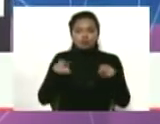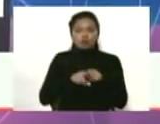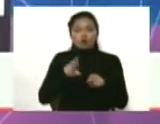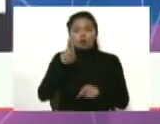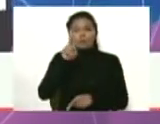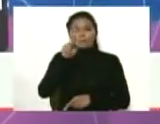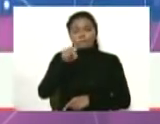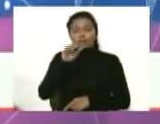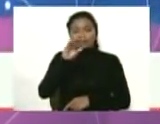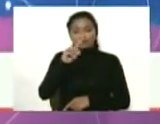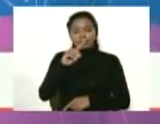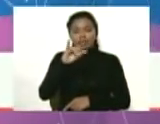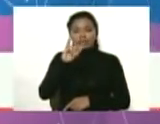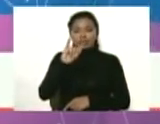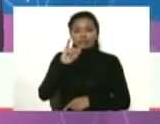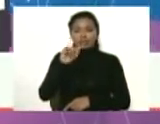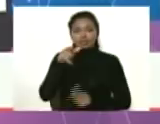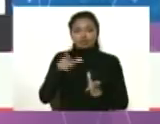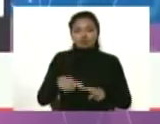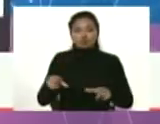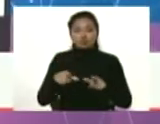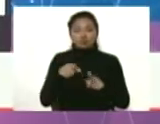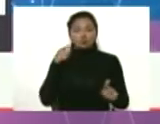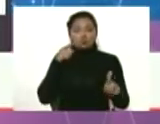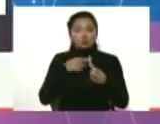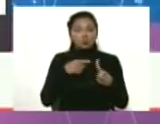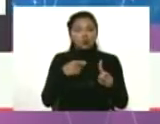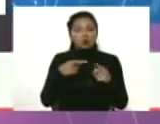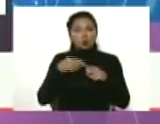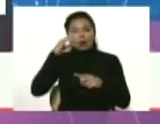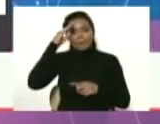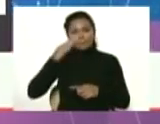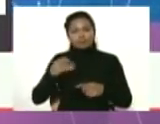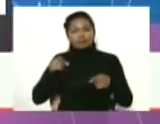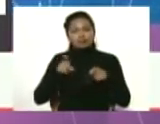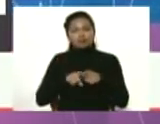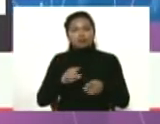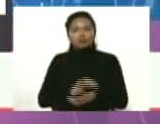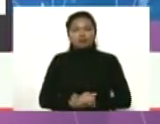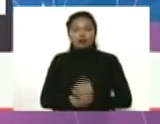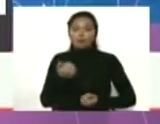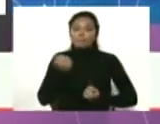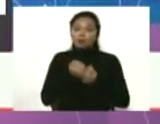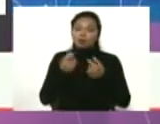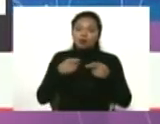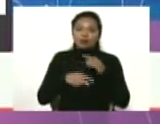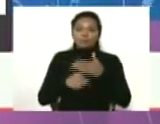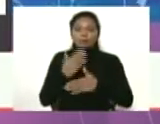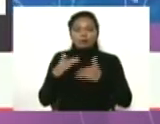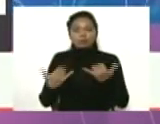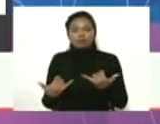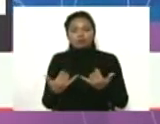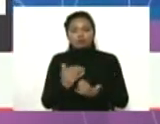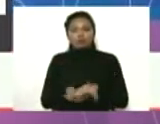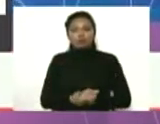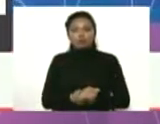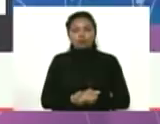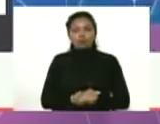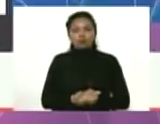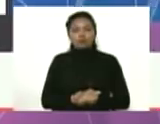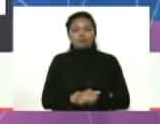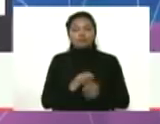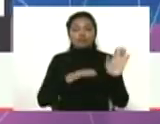UPDI, esta región oriental de milicia ha contribuido hasta el momento con un